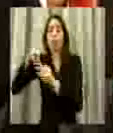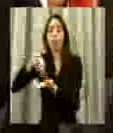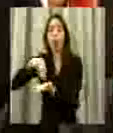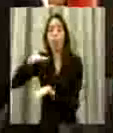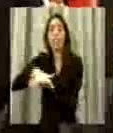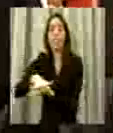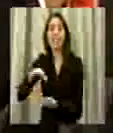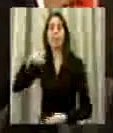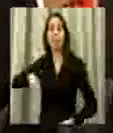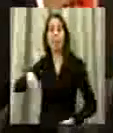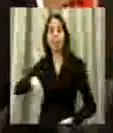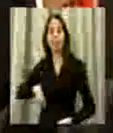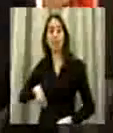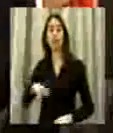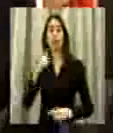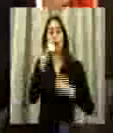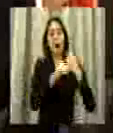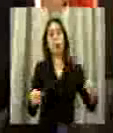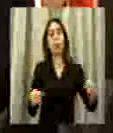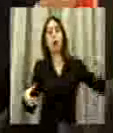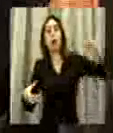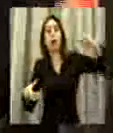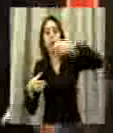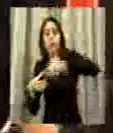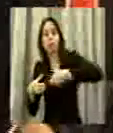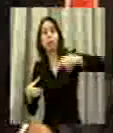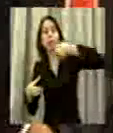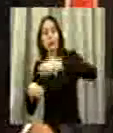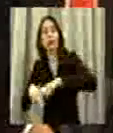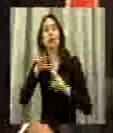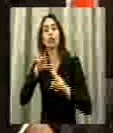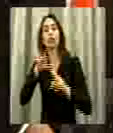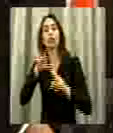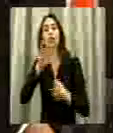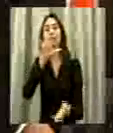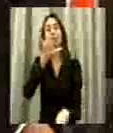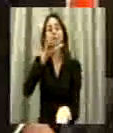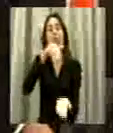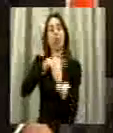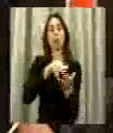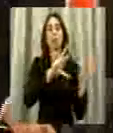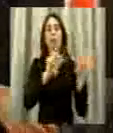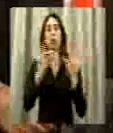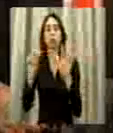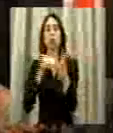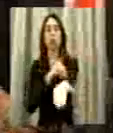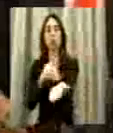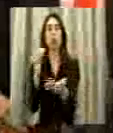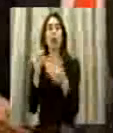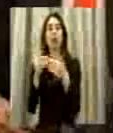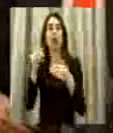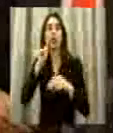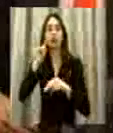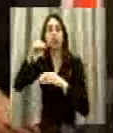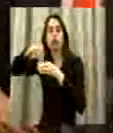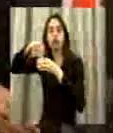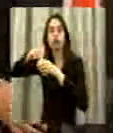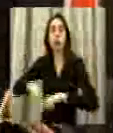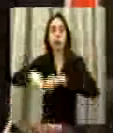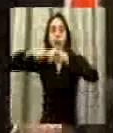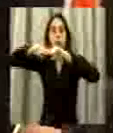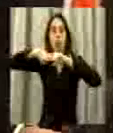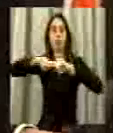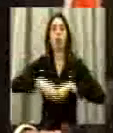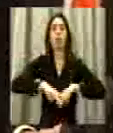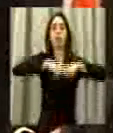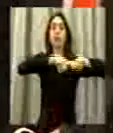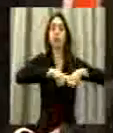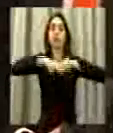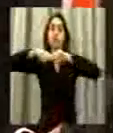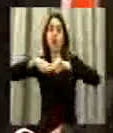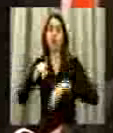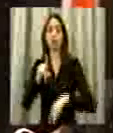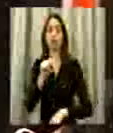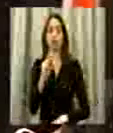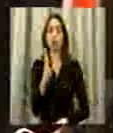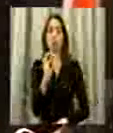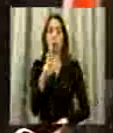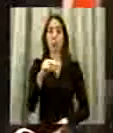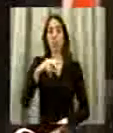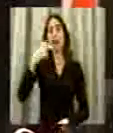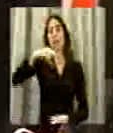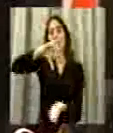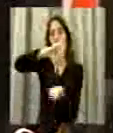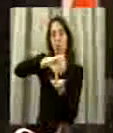cual hemos ido contribuyendo anualmente, son 5.800 millones de dólares los que tiene. Por lo tanto, en los fondos soberanos hoy día tenemos